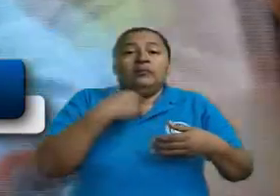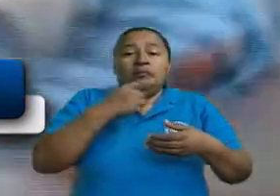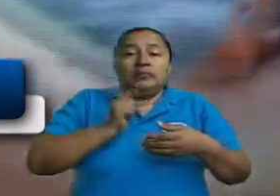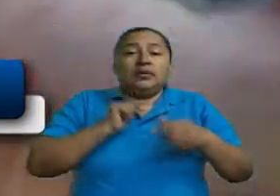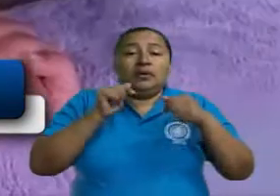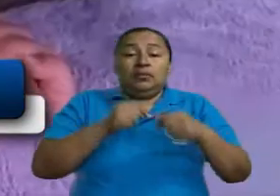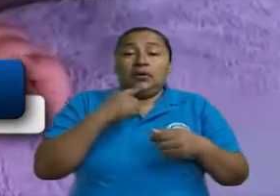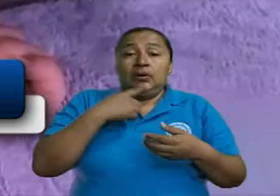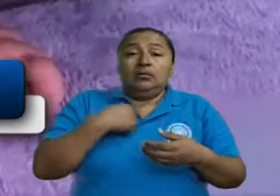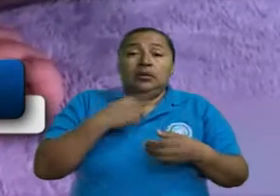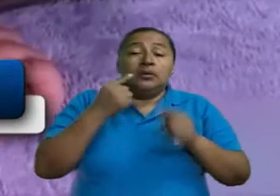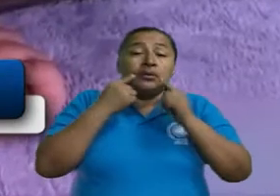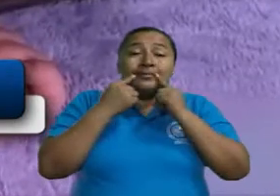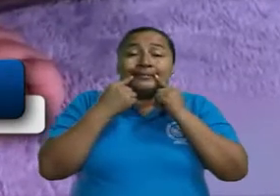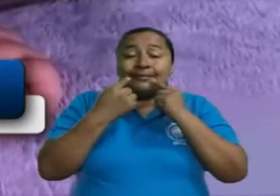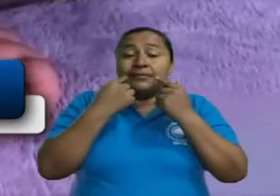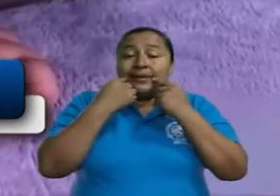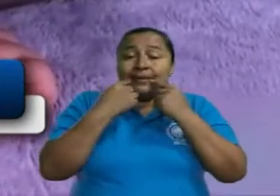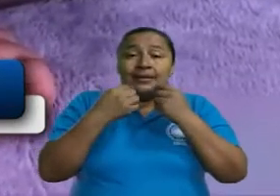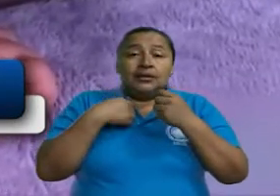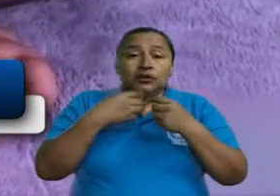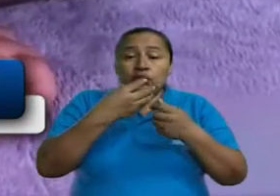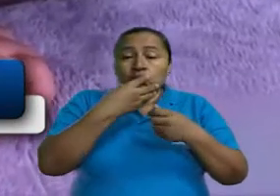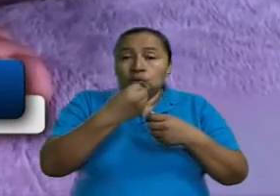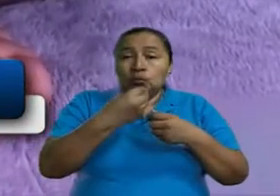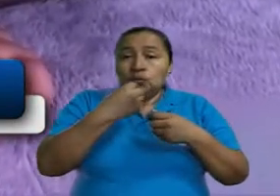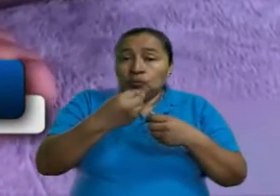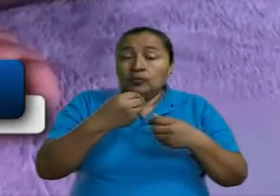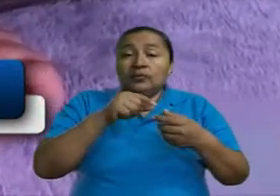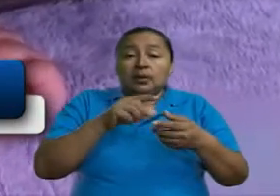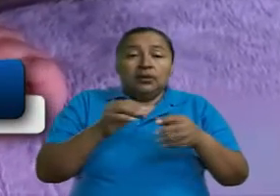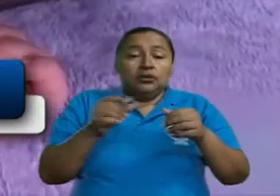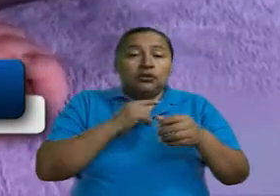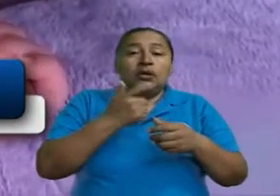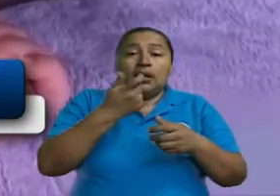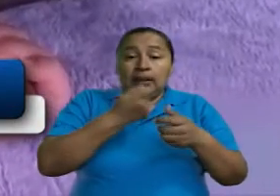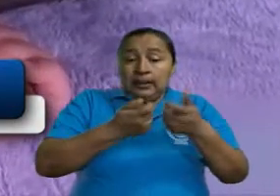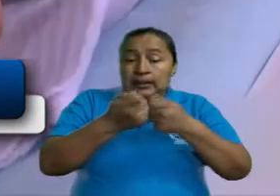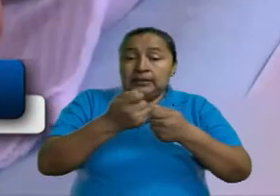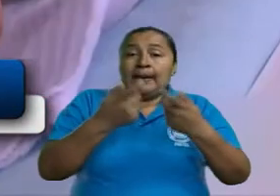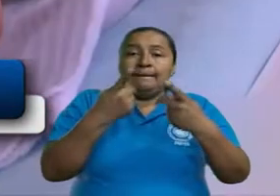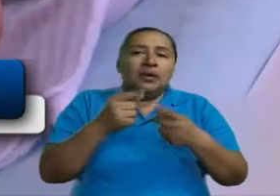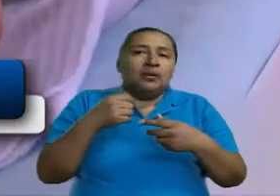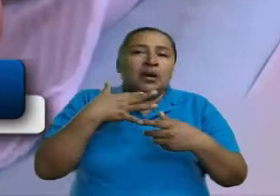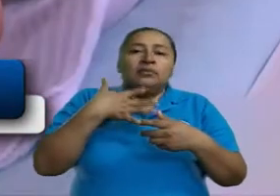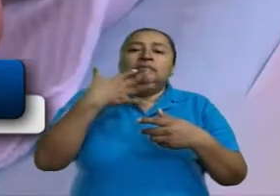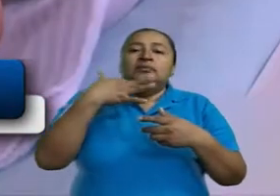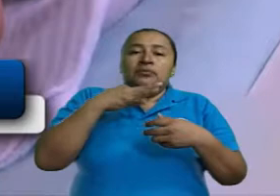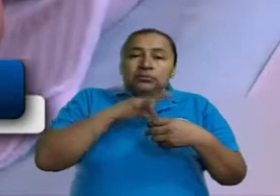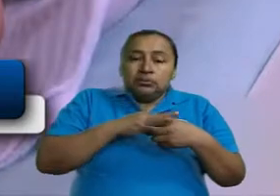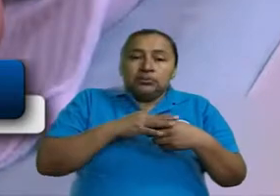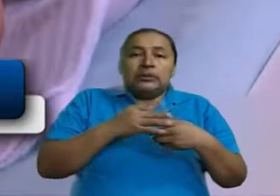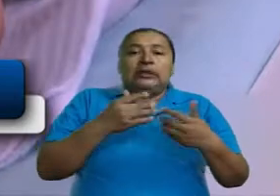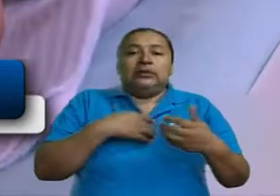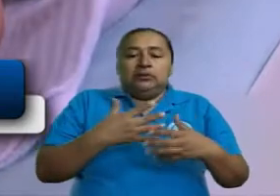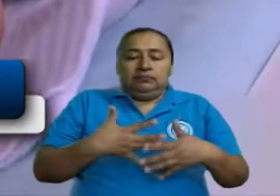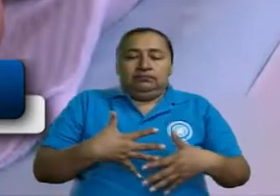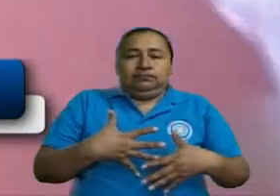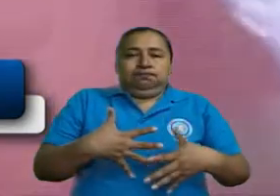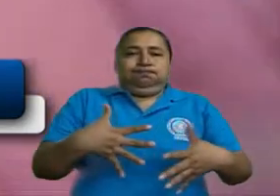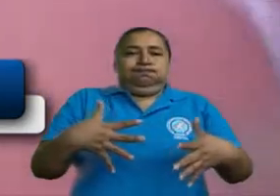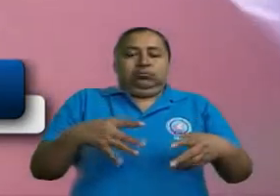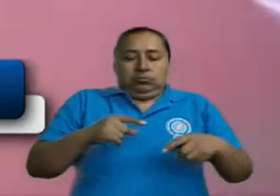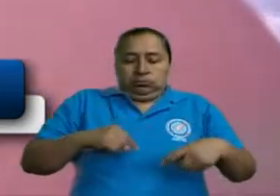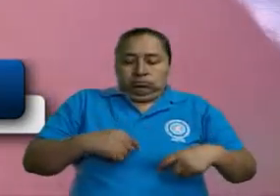Exactamente, porque por las comisuras labiales, mientras él está succionando, succiona leche y succiona aire. Sí. Y eso distiende su intestino